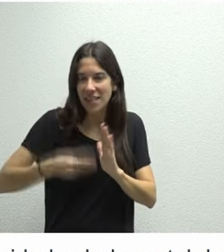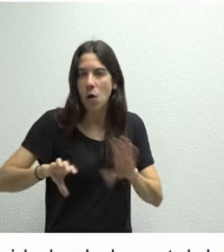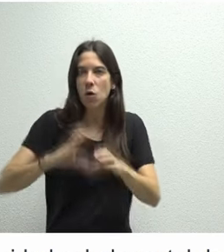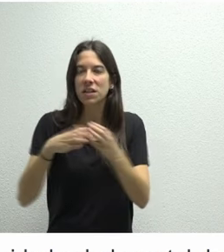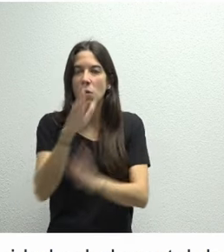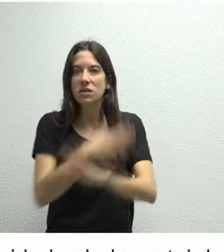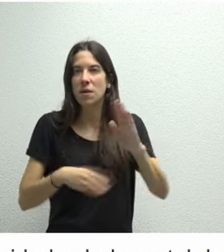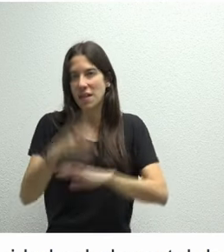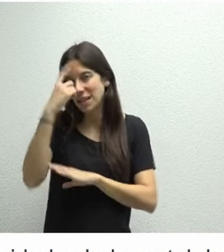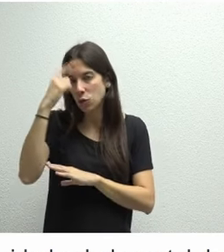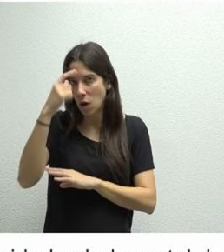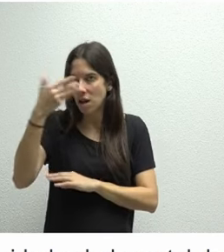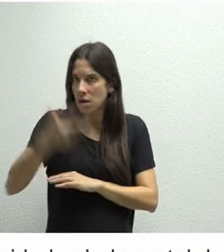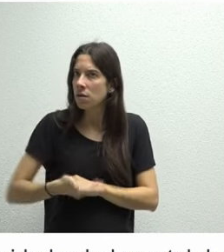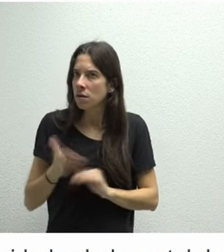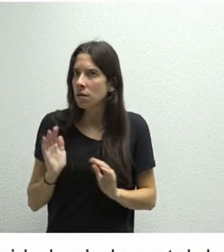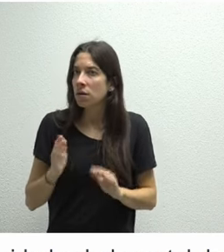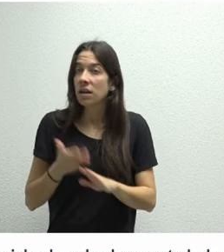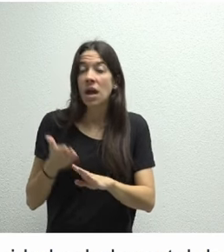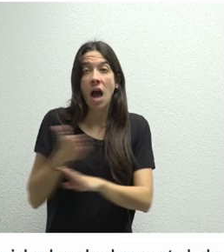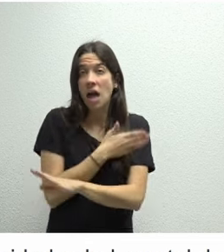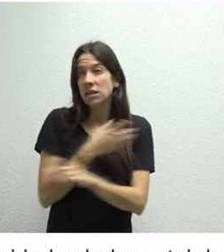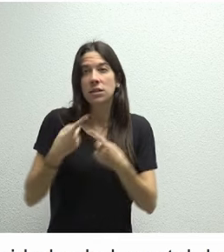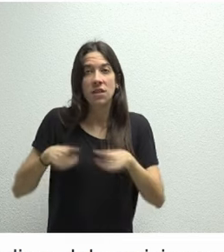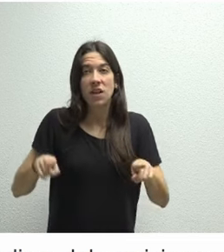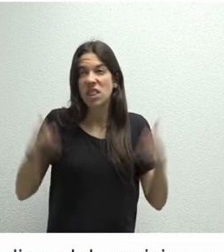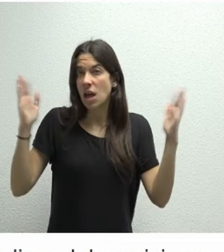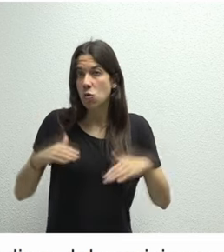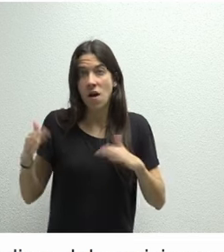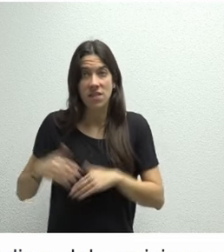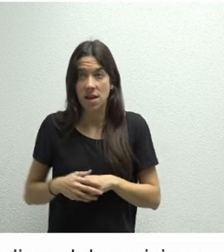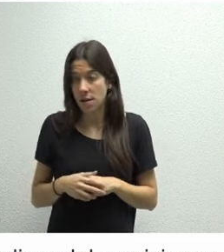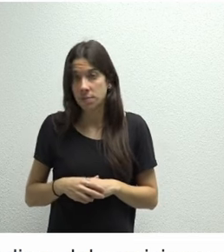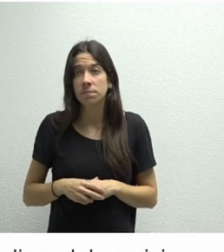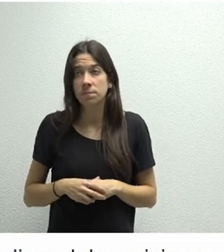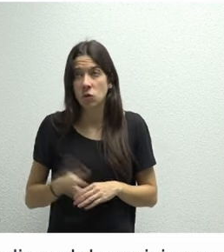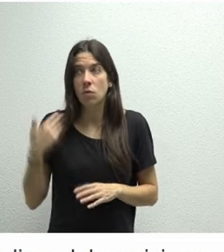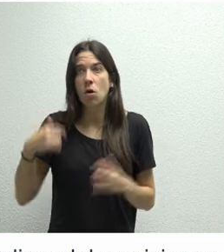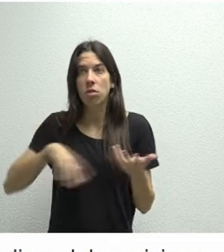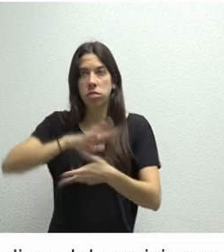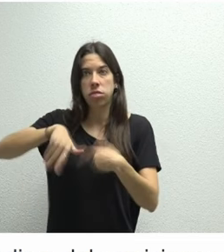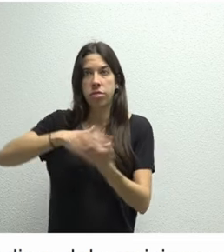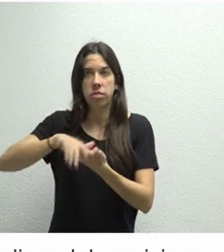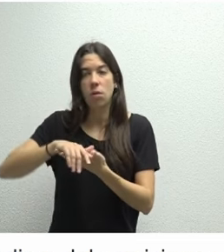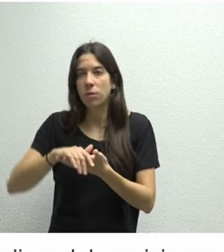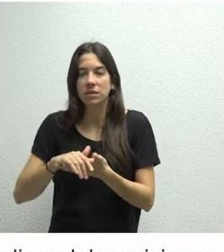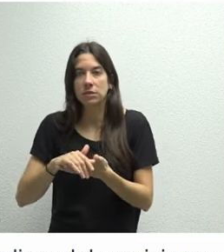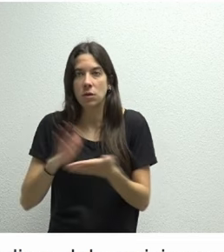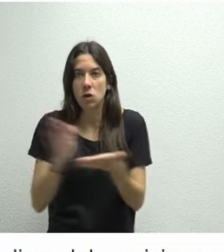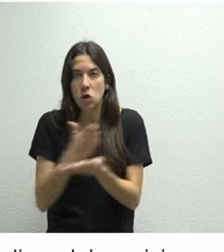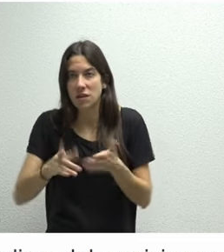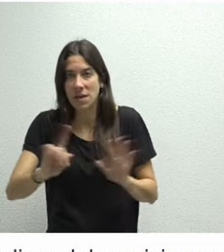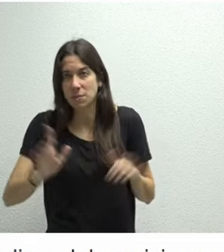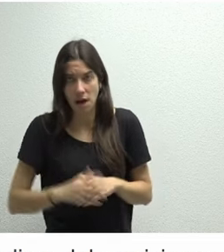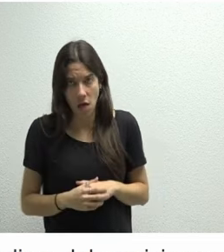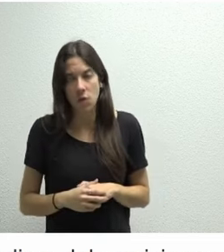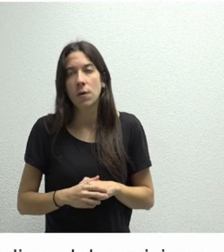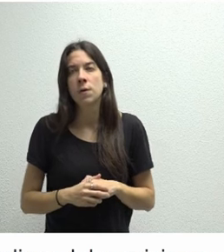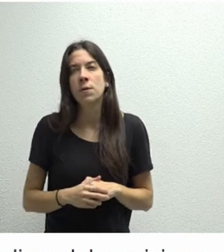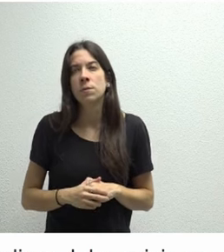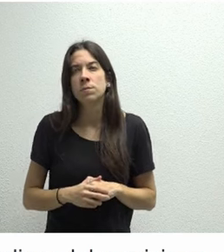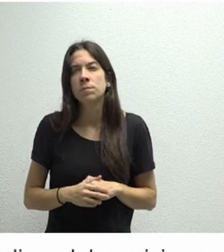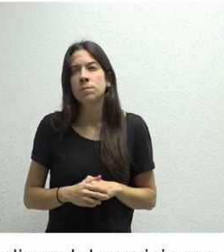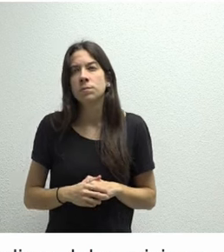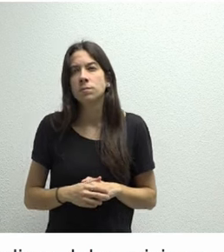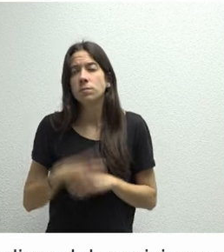intelectual e que no se había diferenciado del amalgama que habíamos comentado eh todas las entidades